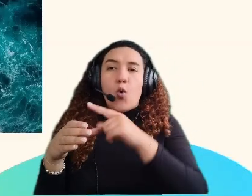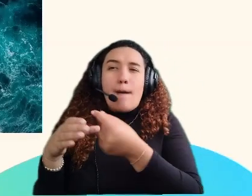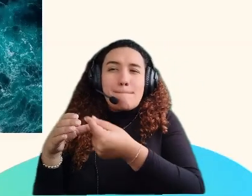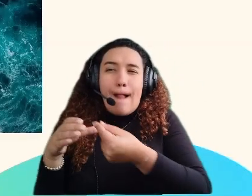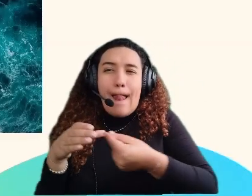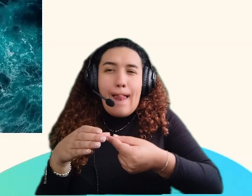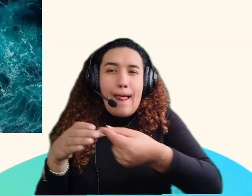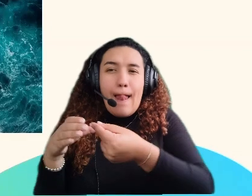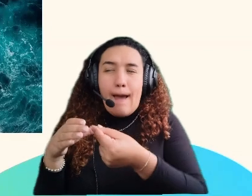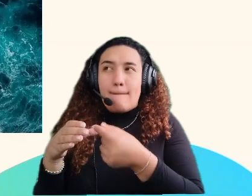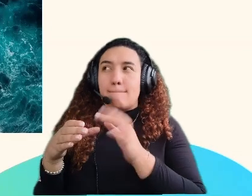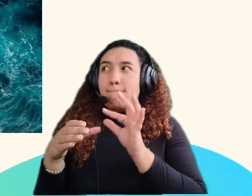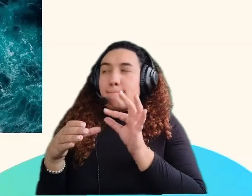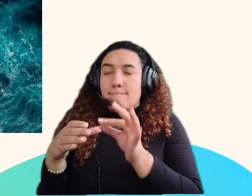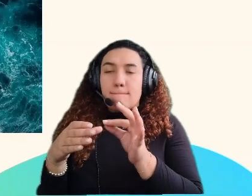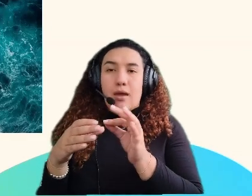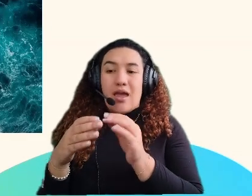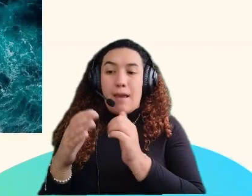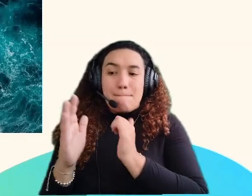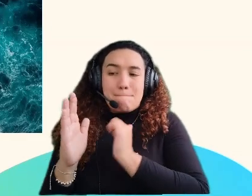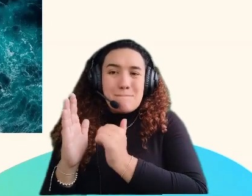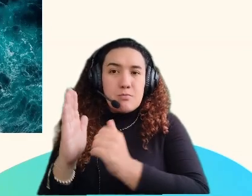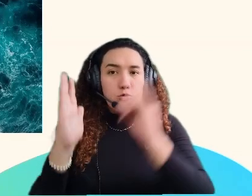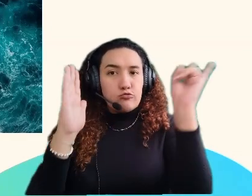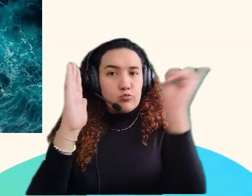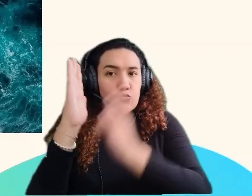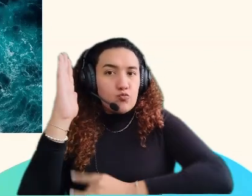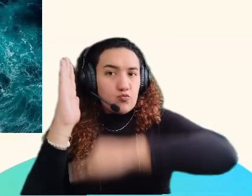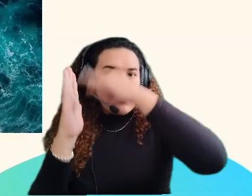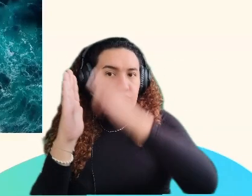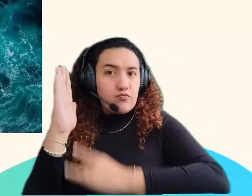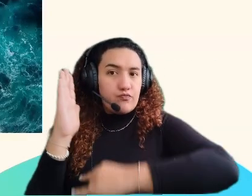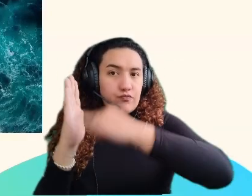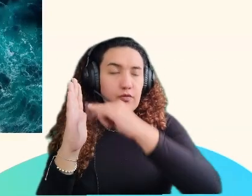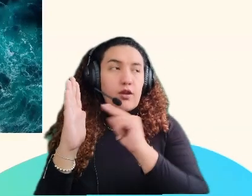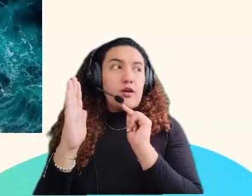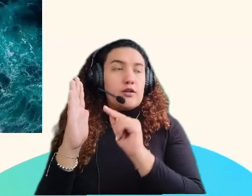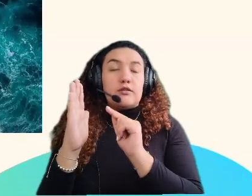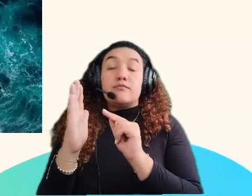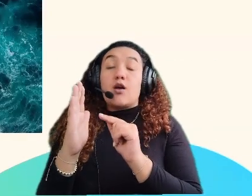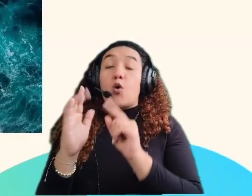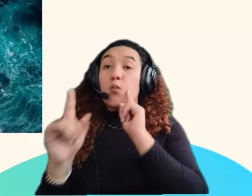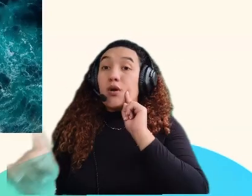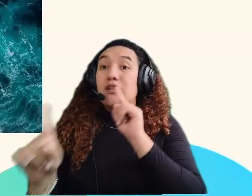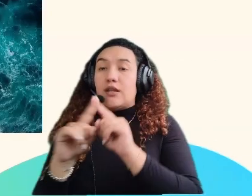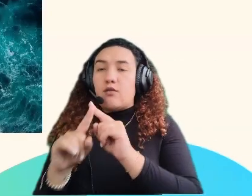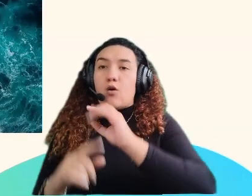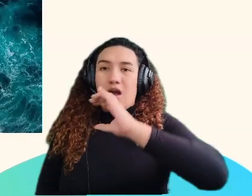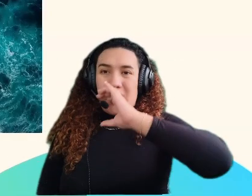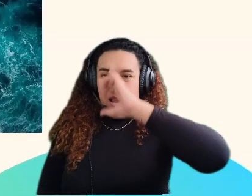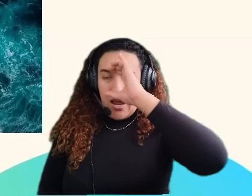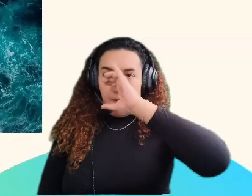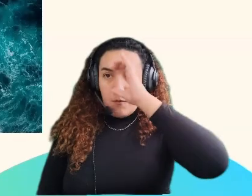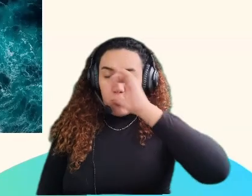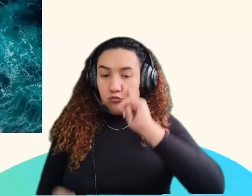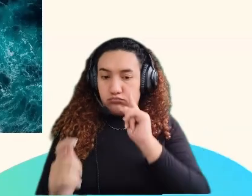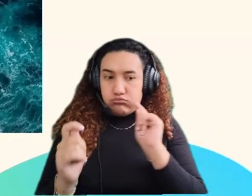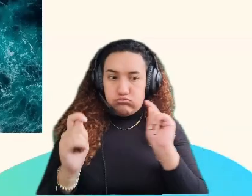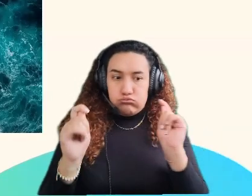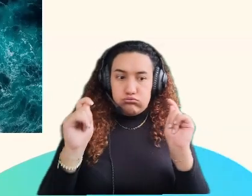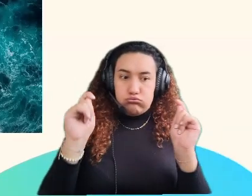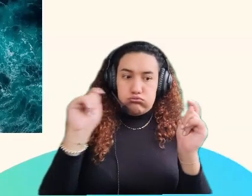fotosintéticos que emerge como un agente biológico esencial responsable de absorber y transformar el dióxido de carbono mediante